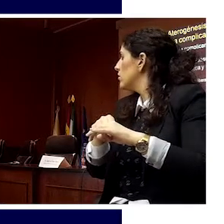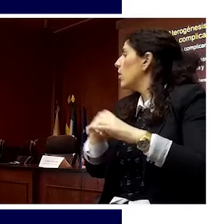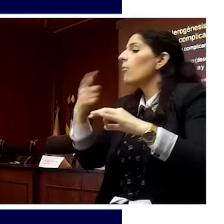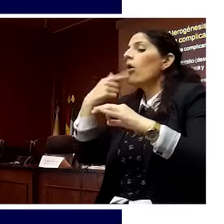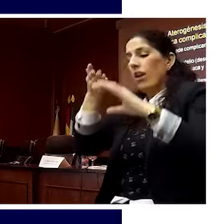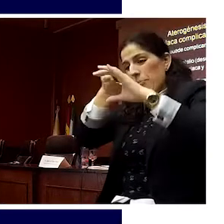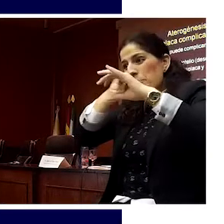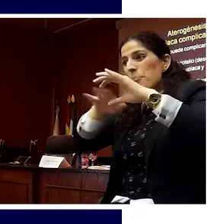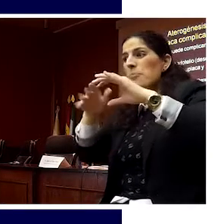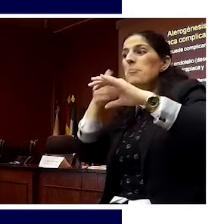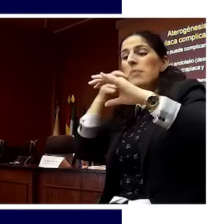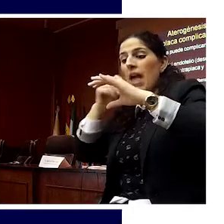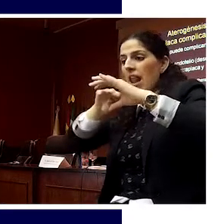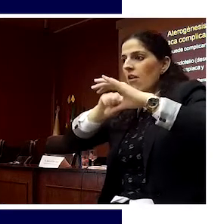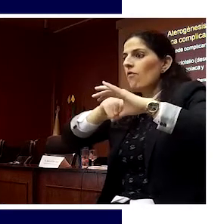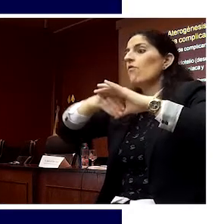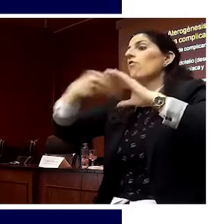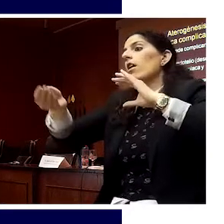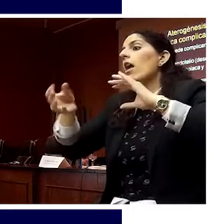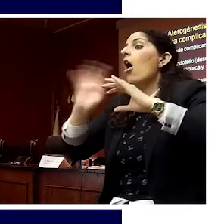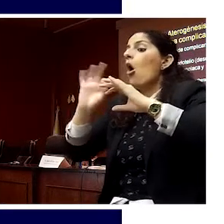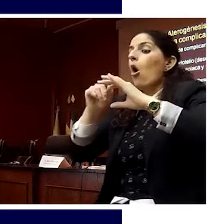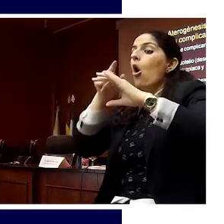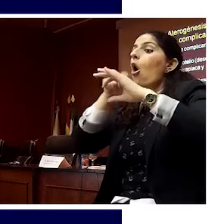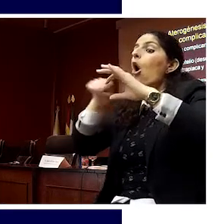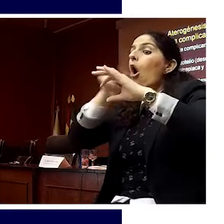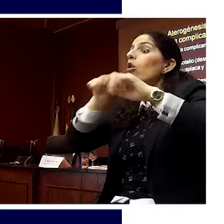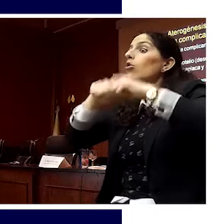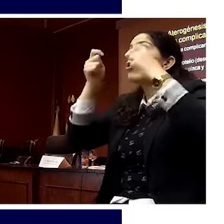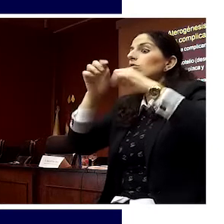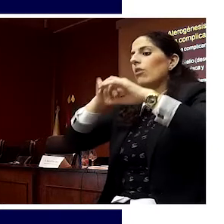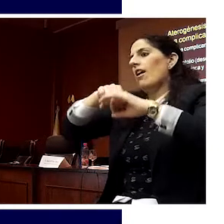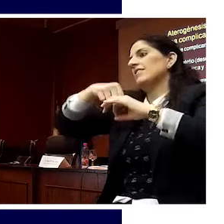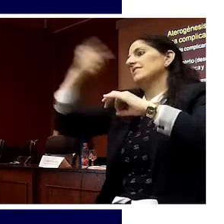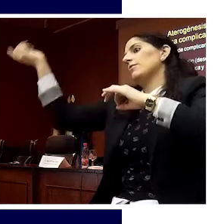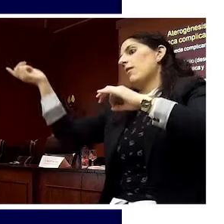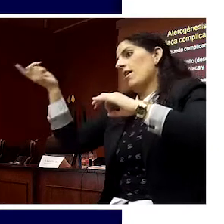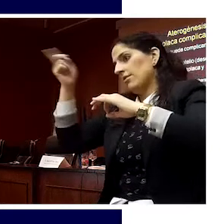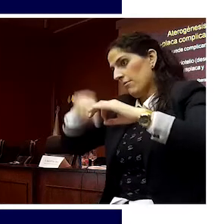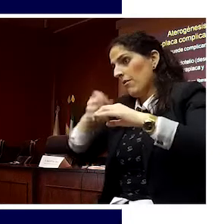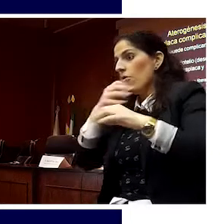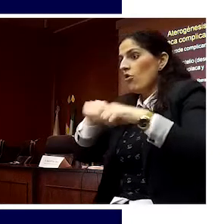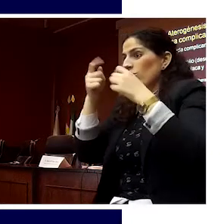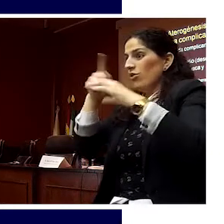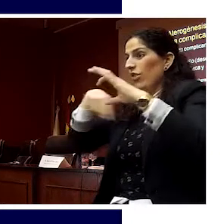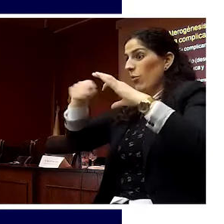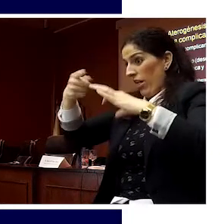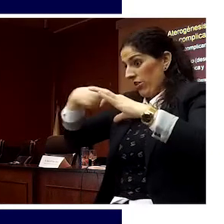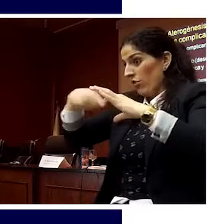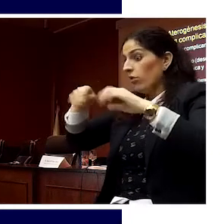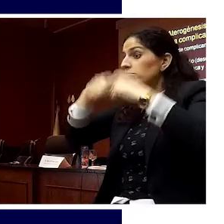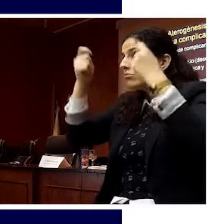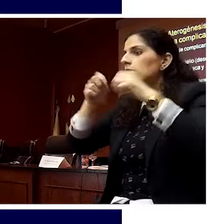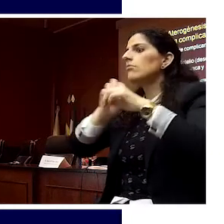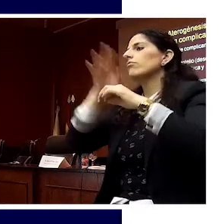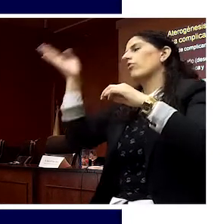endotelio y de dentro afuera por una ruptura hacia la luz por una hemorragia intraplaca.